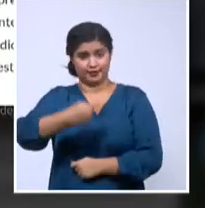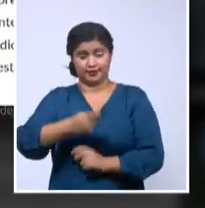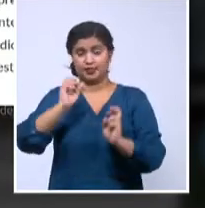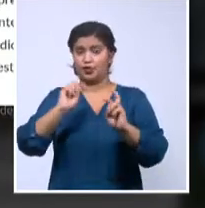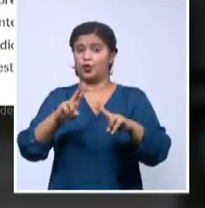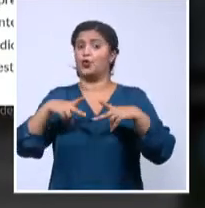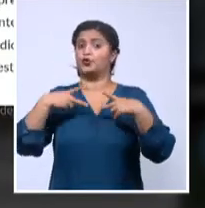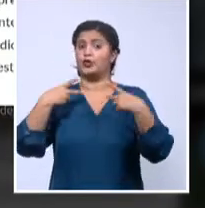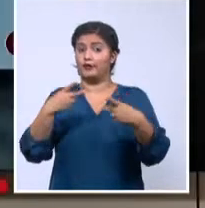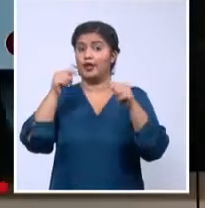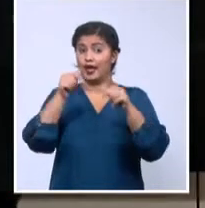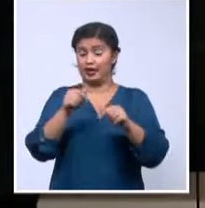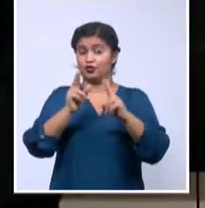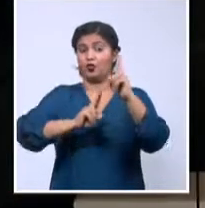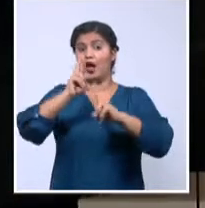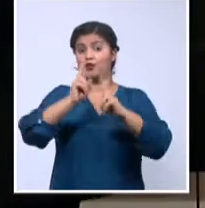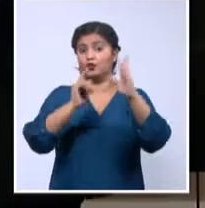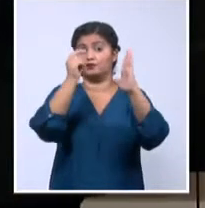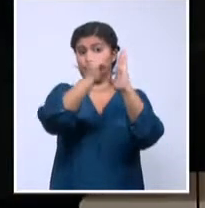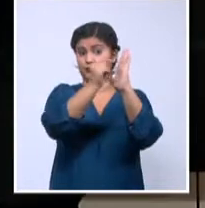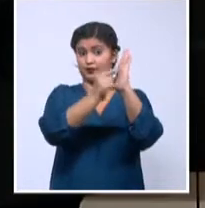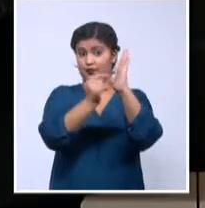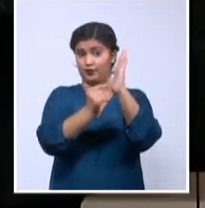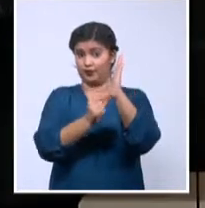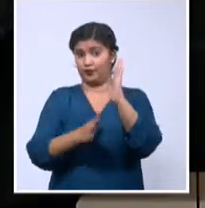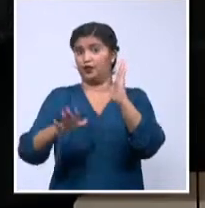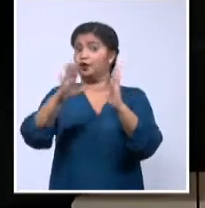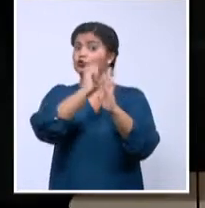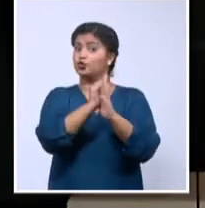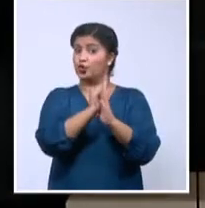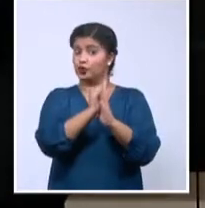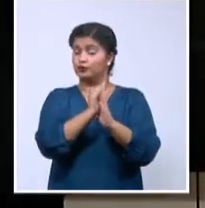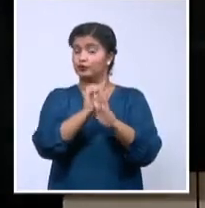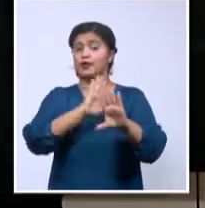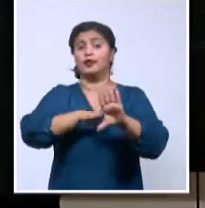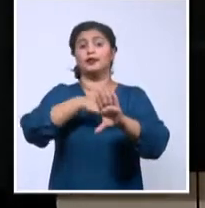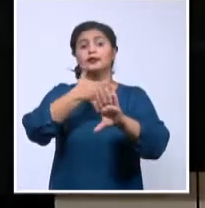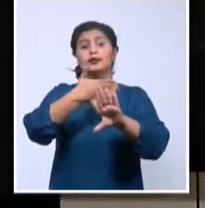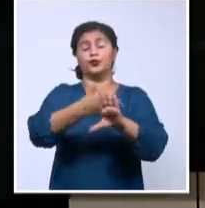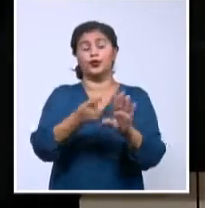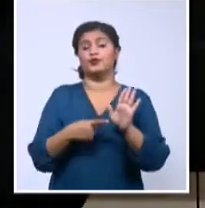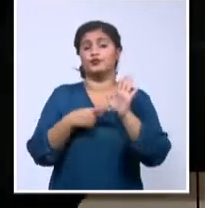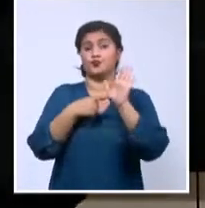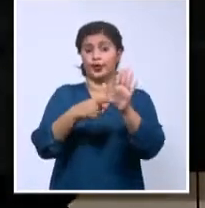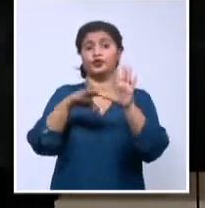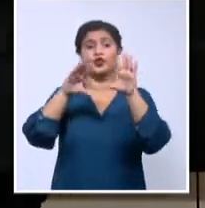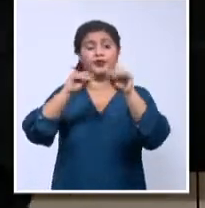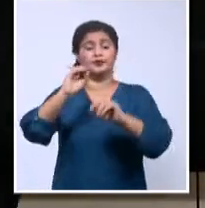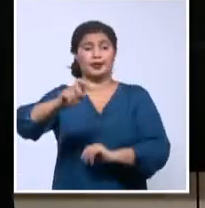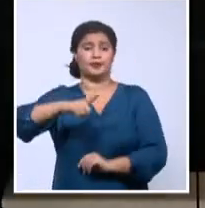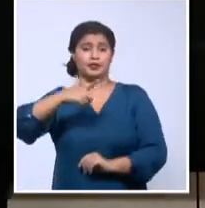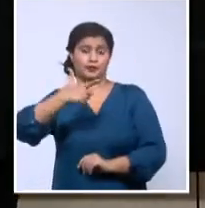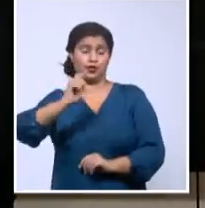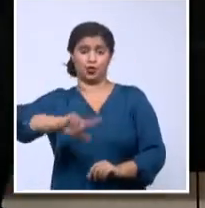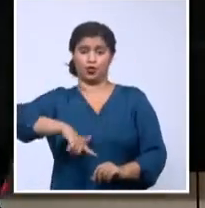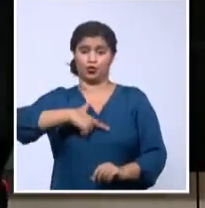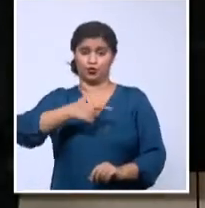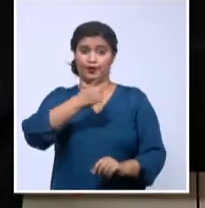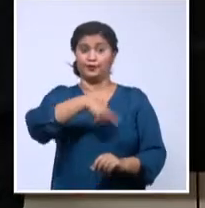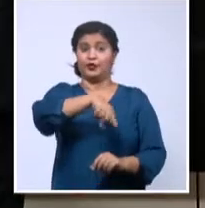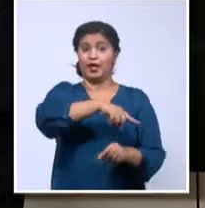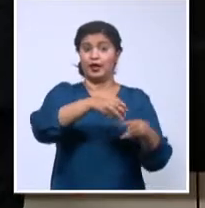acuerdos que ellos mismos reseñaron, no les mostré lo que dijo el viceministro. Estamos hablando de lo que dijeron ellos, reunión con el ministro de Cultura. Ya no es